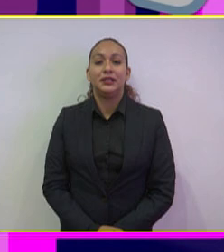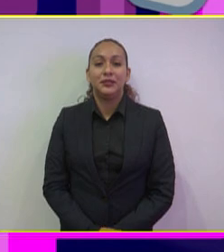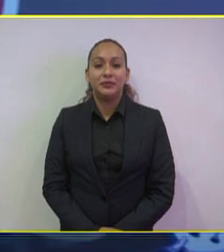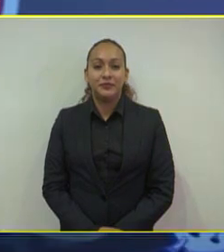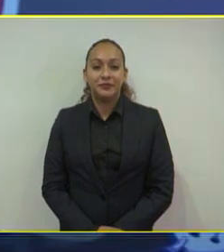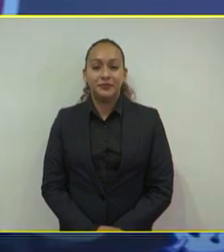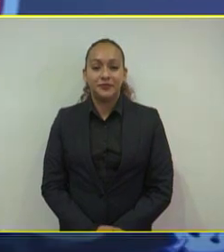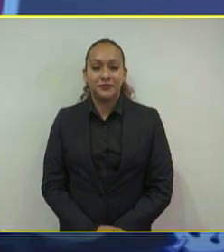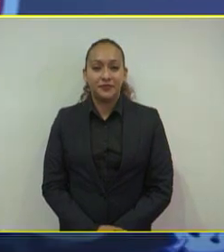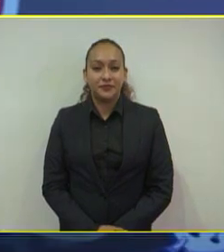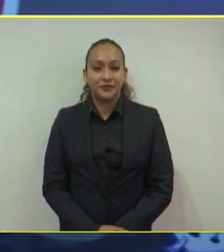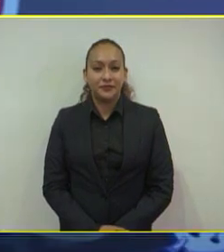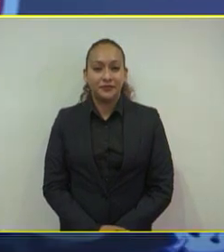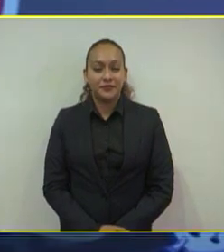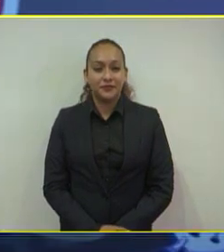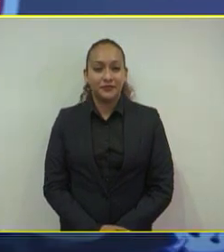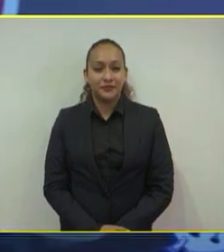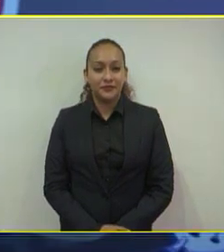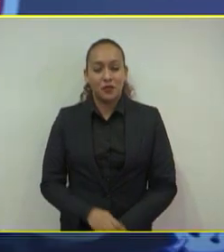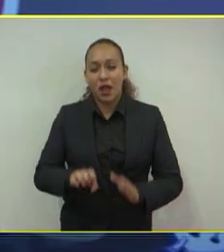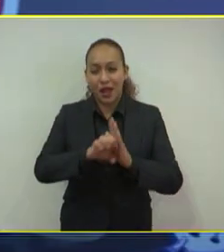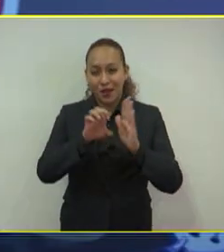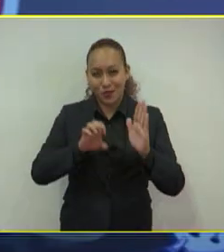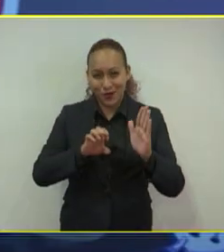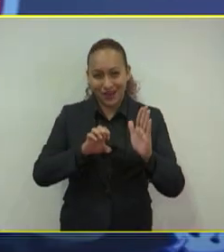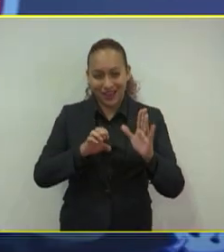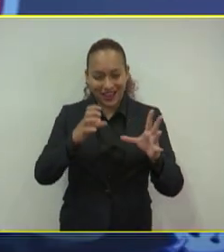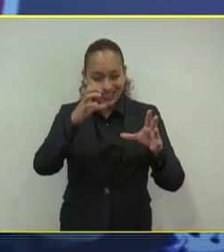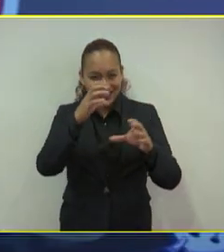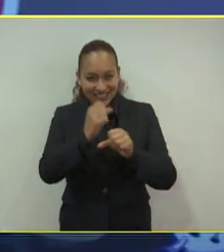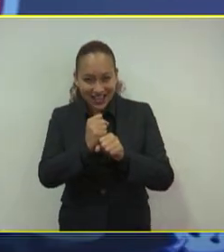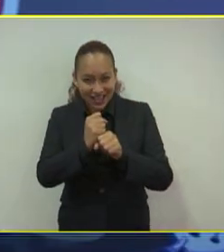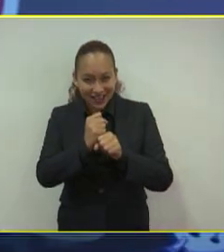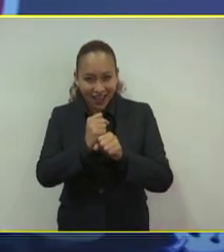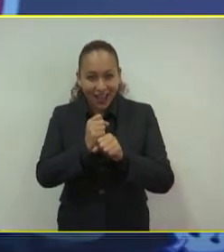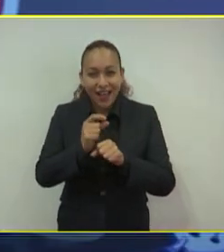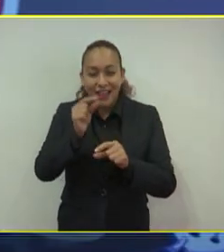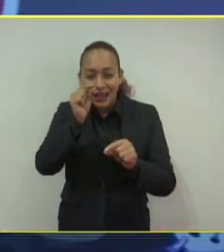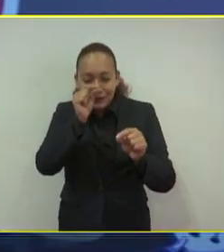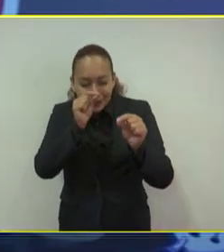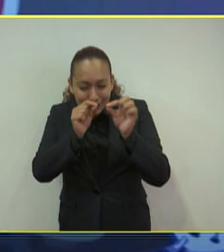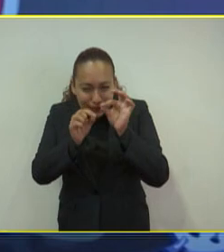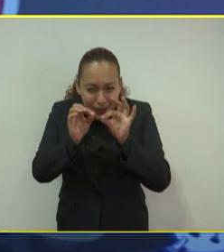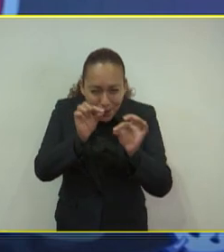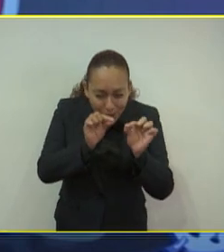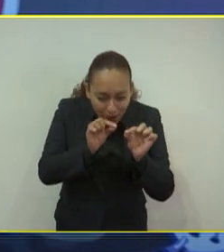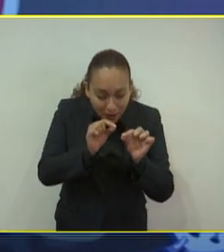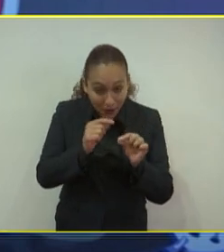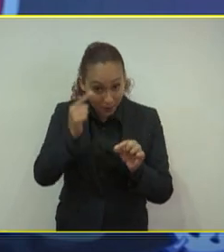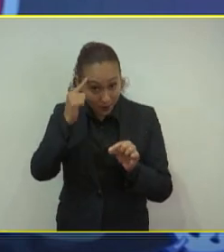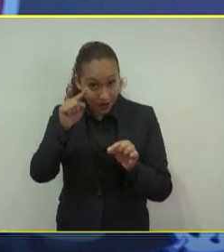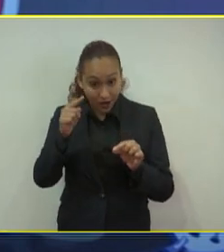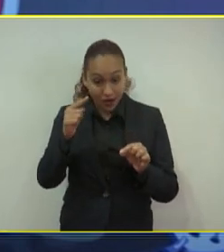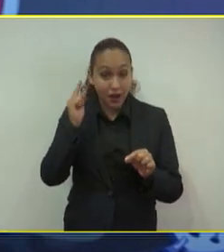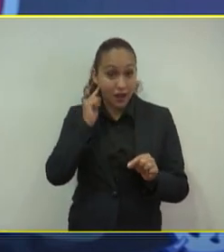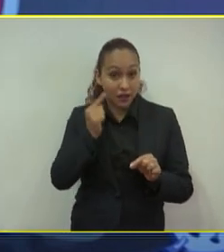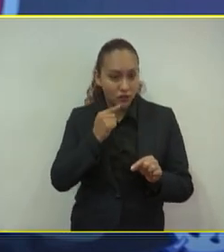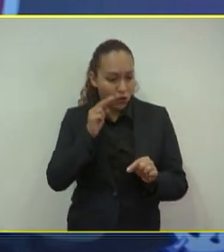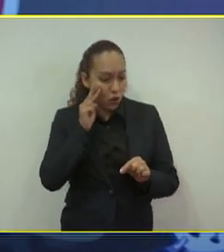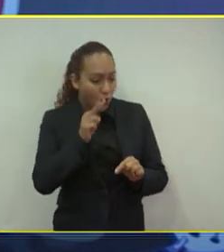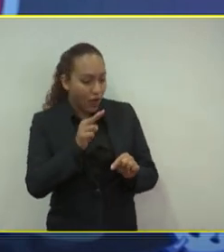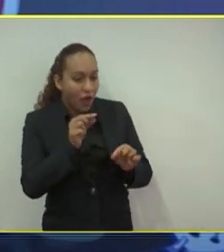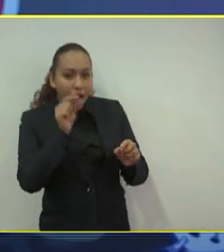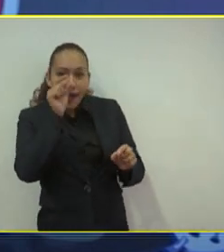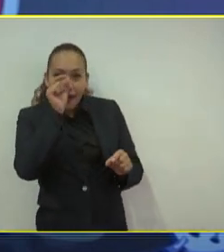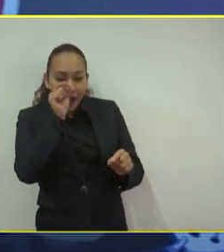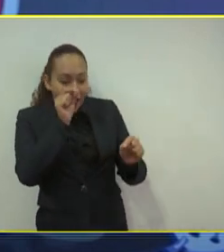en el pasado. Ajá. Por ejemplo, aparecería la seña de microorganismo, para que aparte de que el niño vea la seña, también tenga